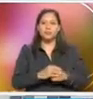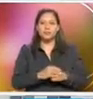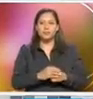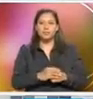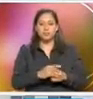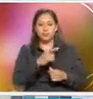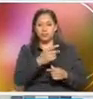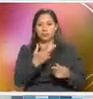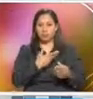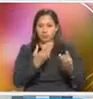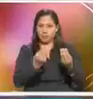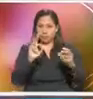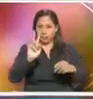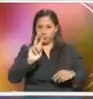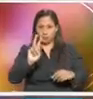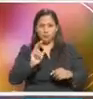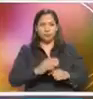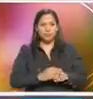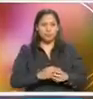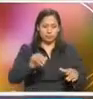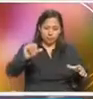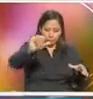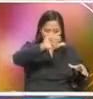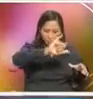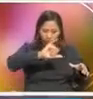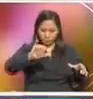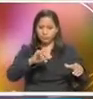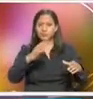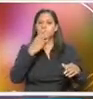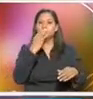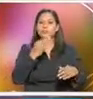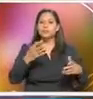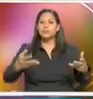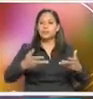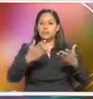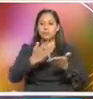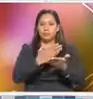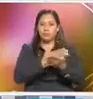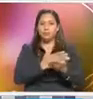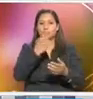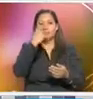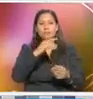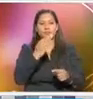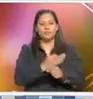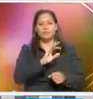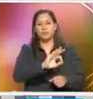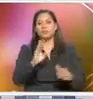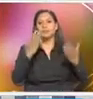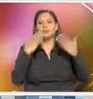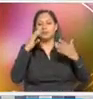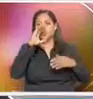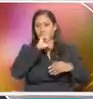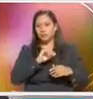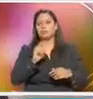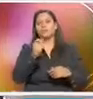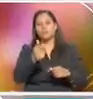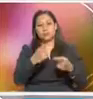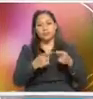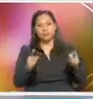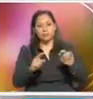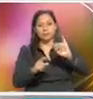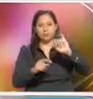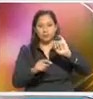muchas propiedades. Esta deliciosa ensalada y fresca para Ok. la temporada de calor. Y Sí, diferente, oye, ahorita ¿no? para